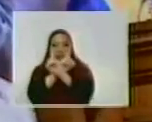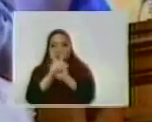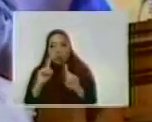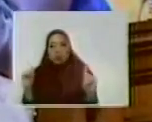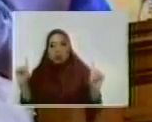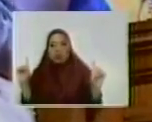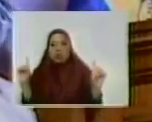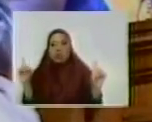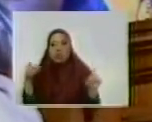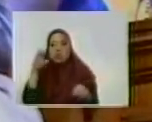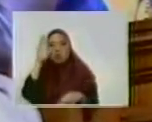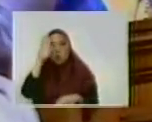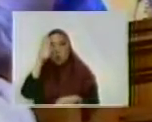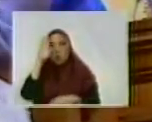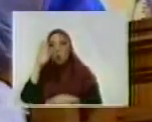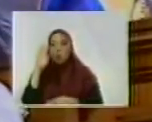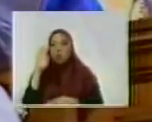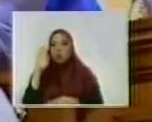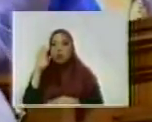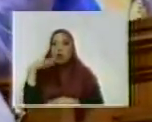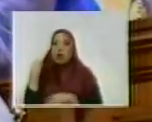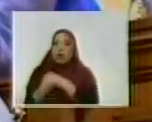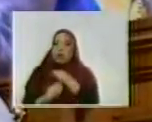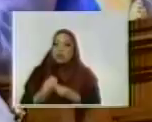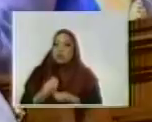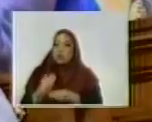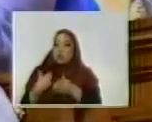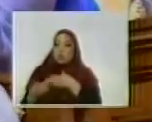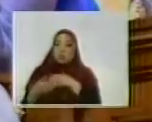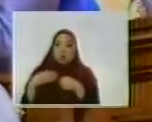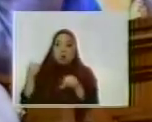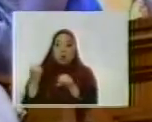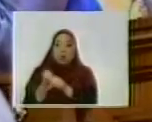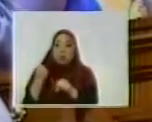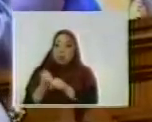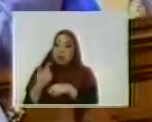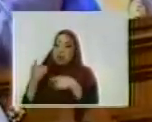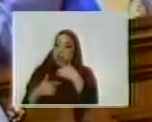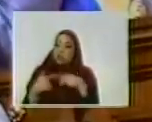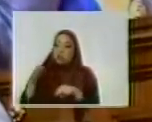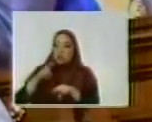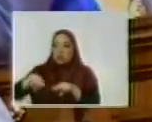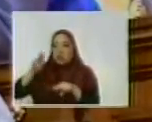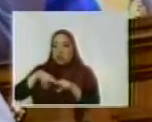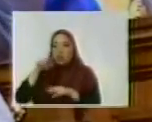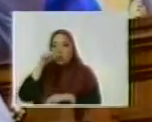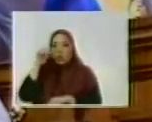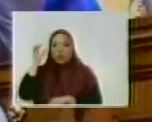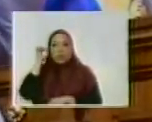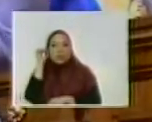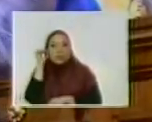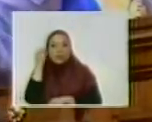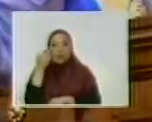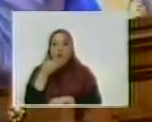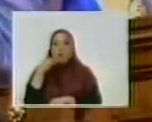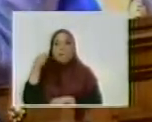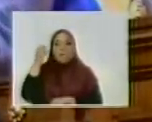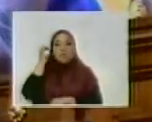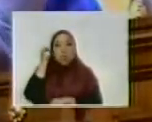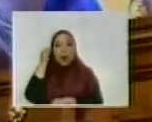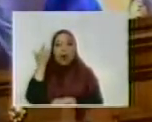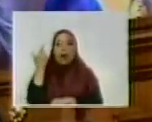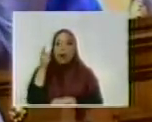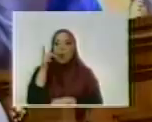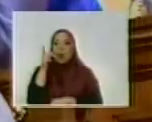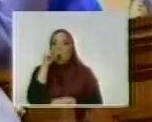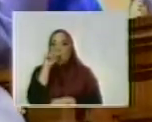independiente. ¿Jura usted hacer lo que tenga que hacer para que nuestros niños, nuestras niñas, las mujeres, los ancianos,